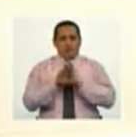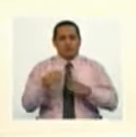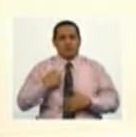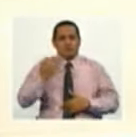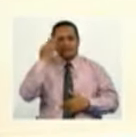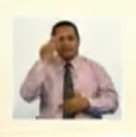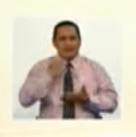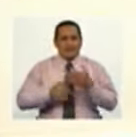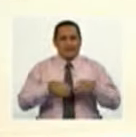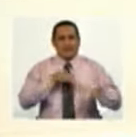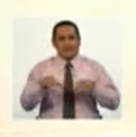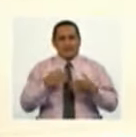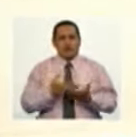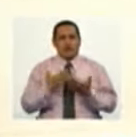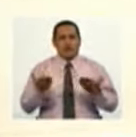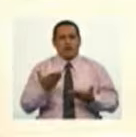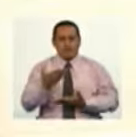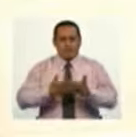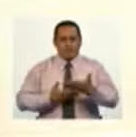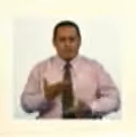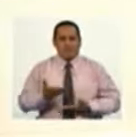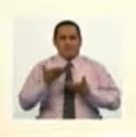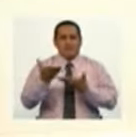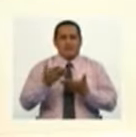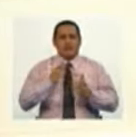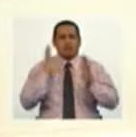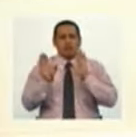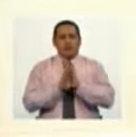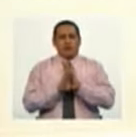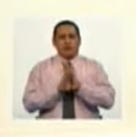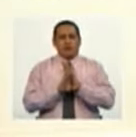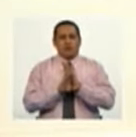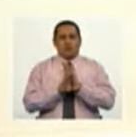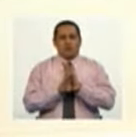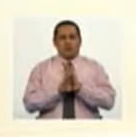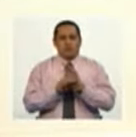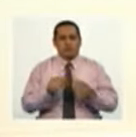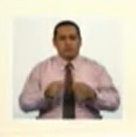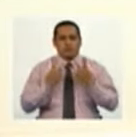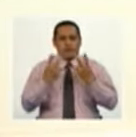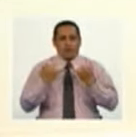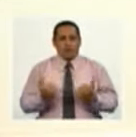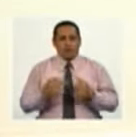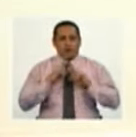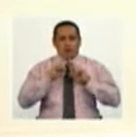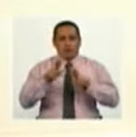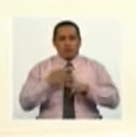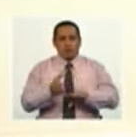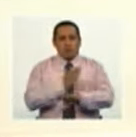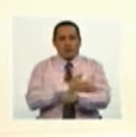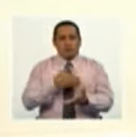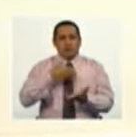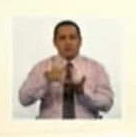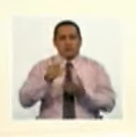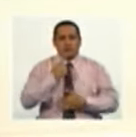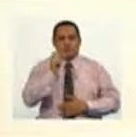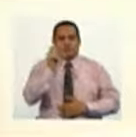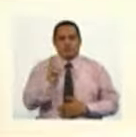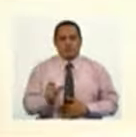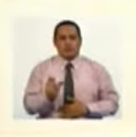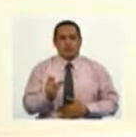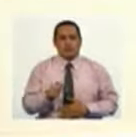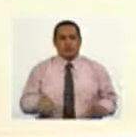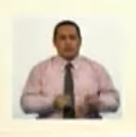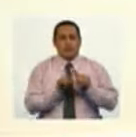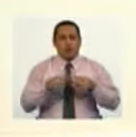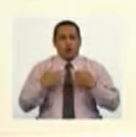ejemplo saber qué hacer o qué recurso interponer si es que se ve enfrentado a un despido intempestivo,